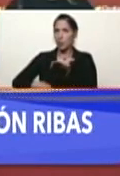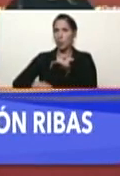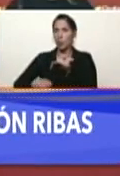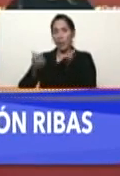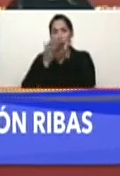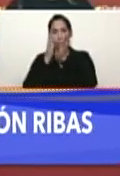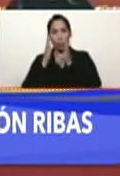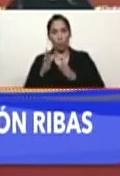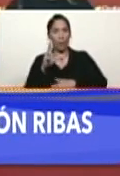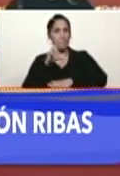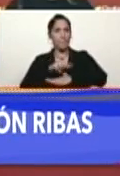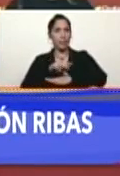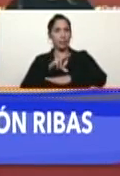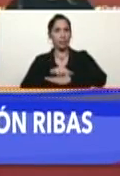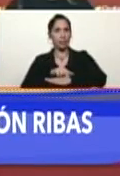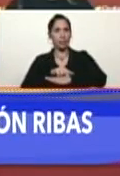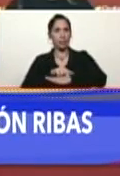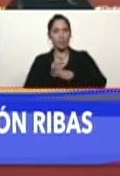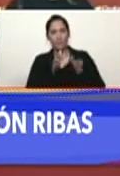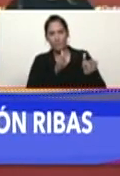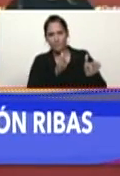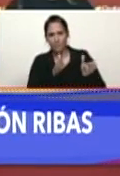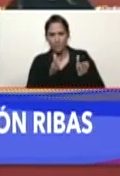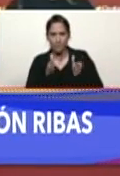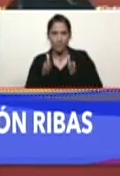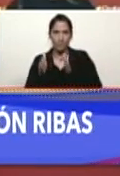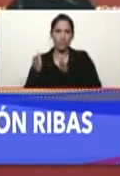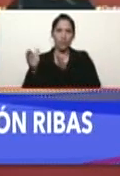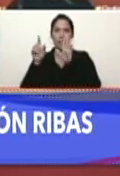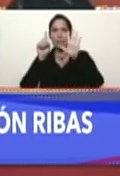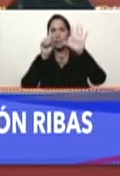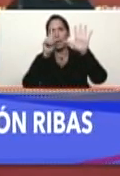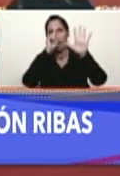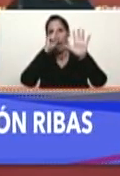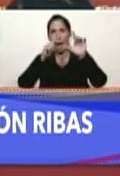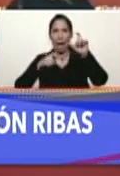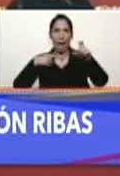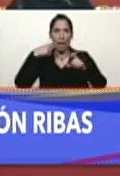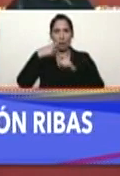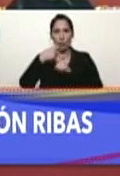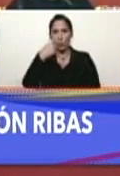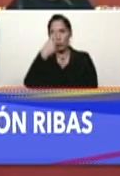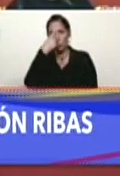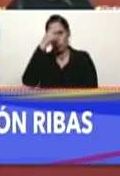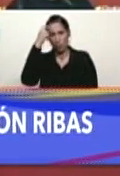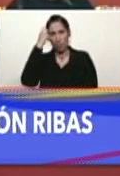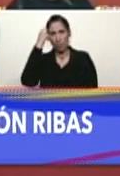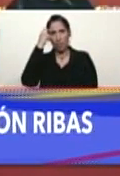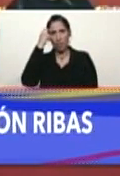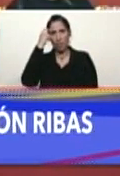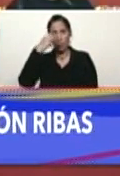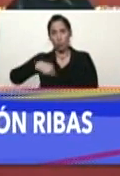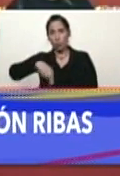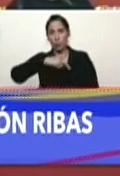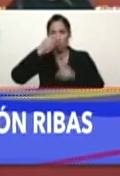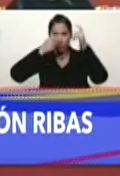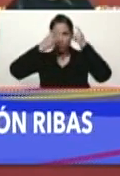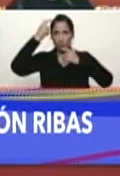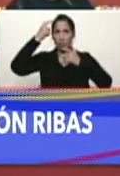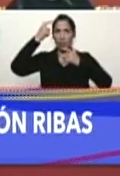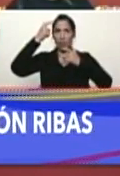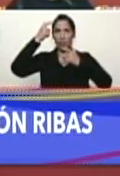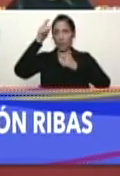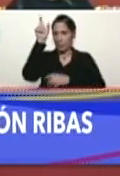estudiar medicina. Y al pasar los 6 años, un día nuestro comandante Hugo Chávez en